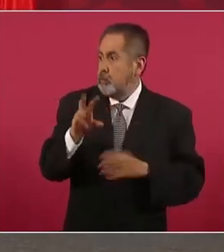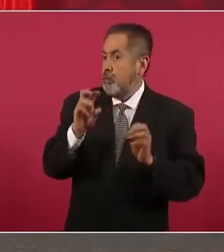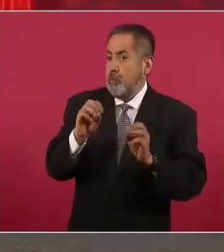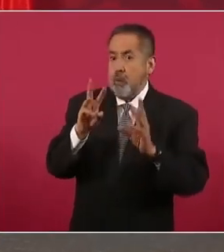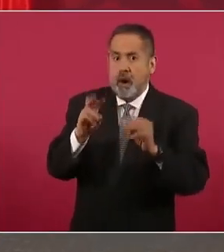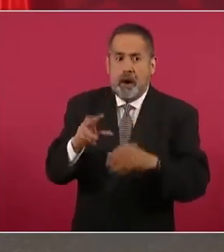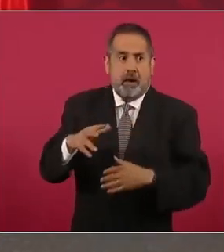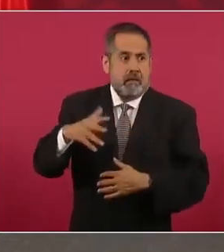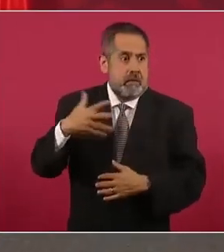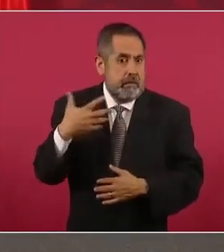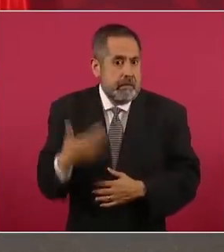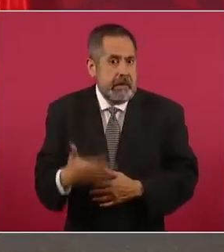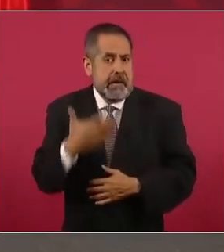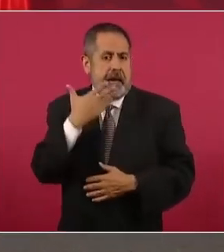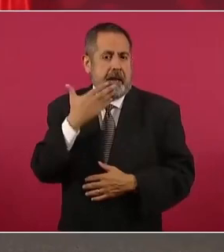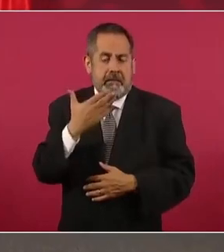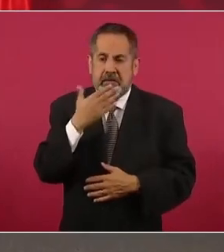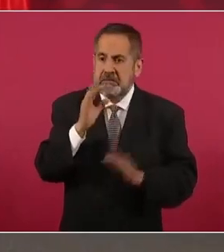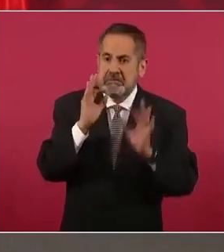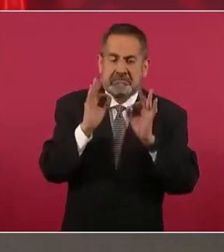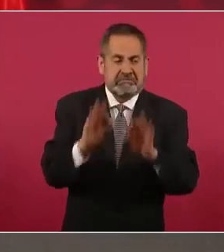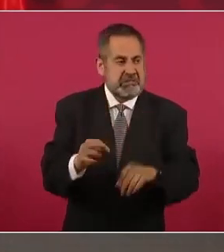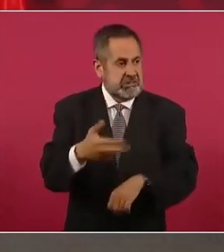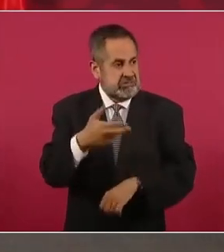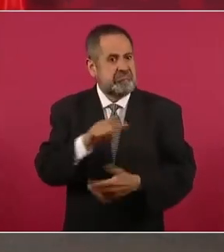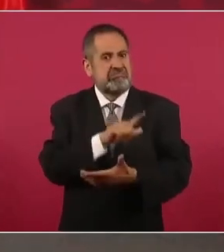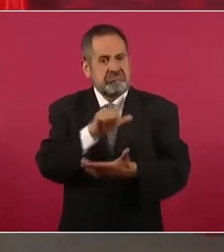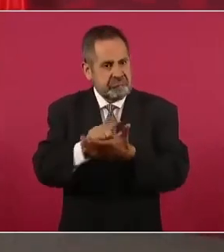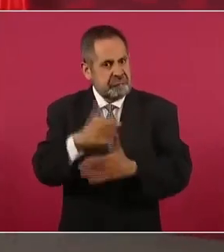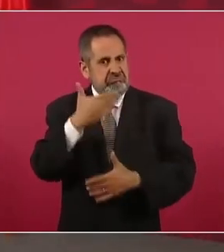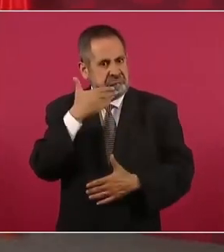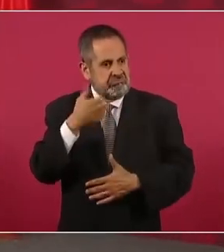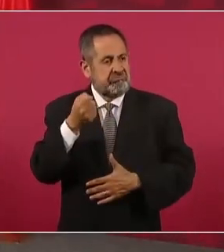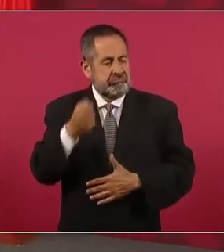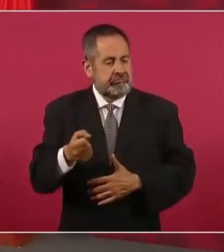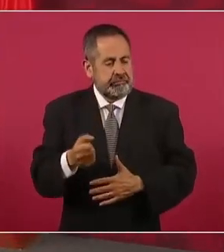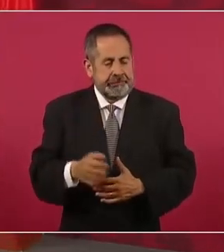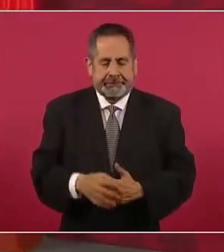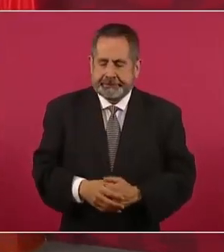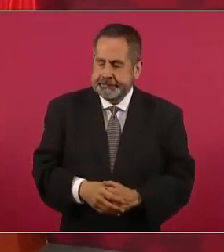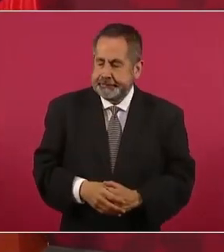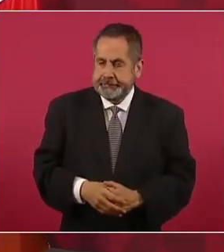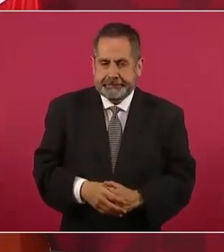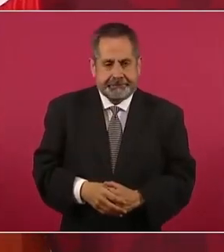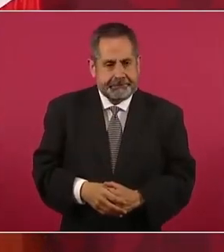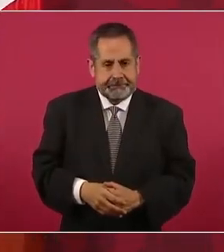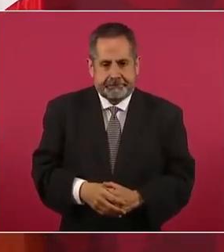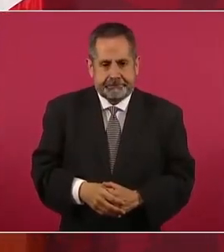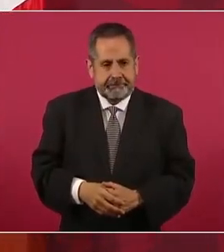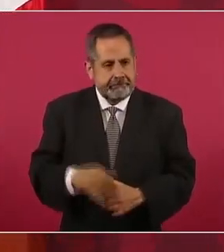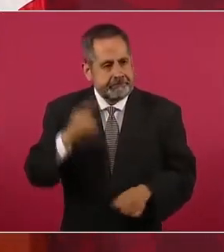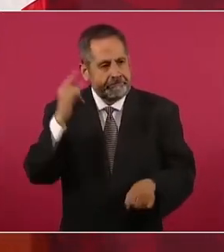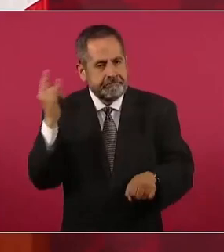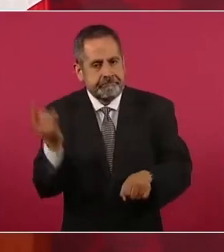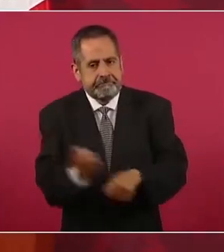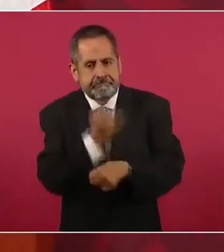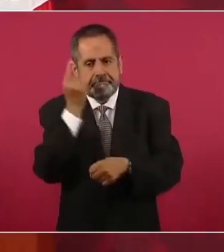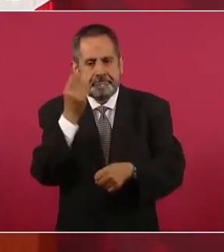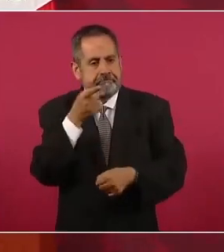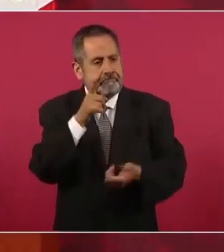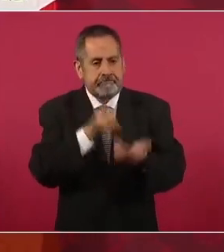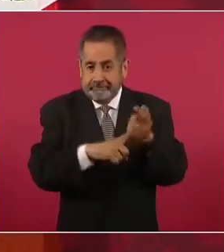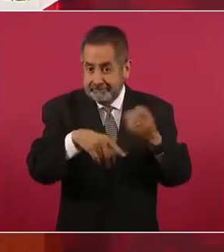Ahora sí, se está actuando. ¿Sí? ¿Sí? Y resulta que un